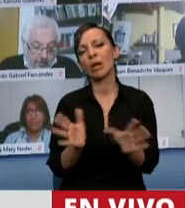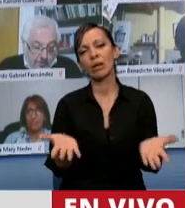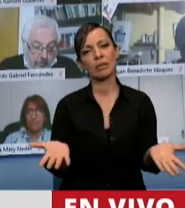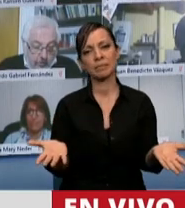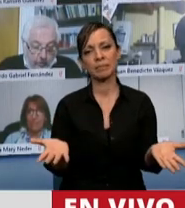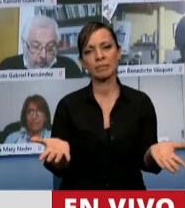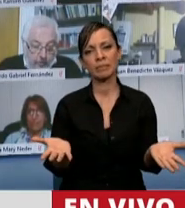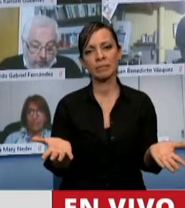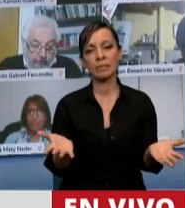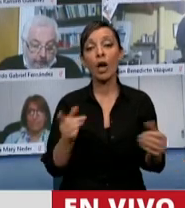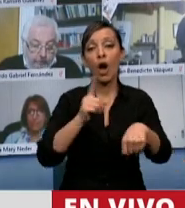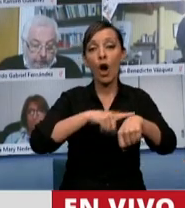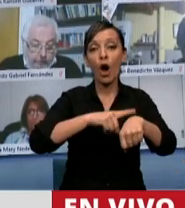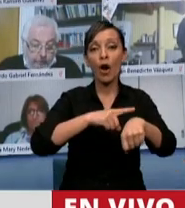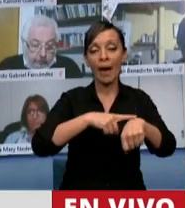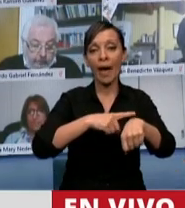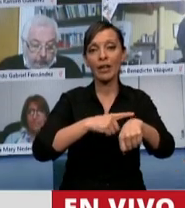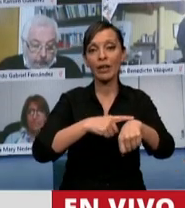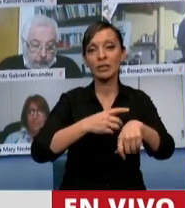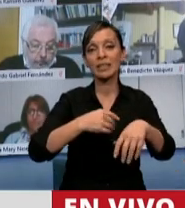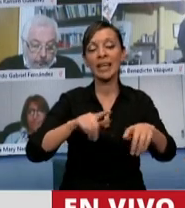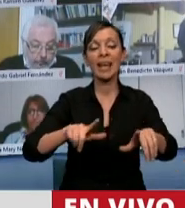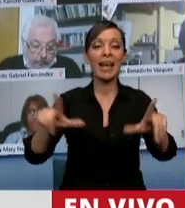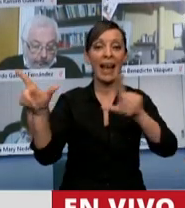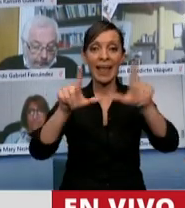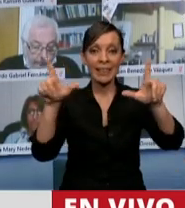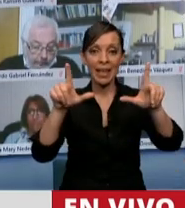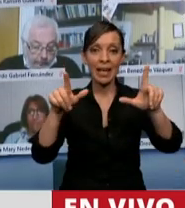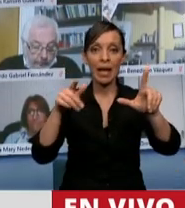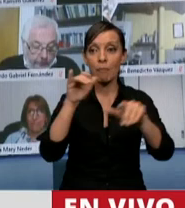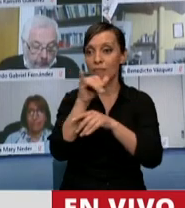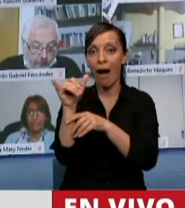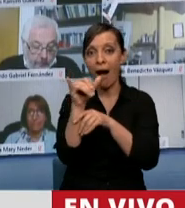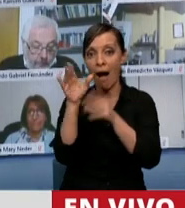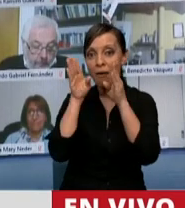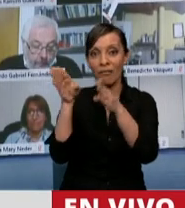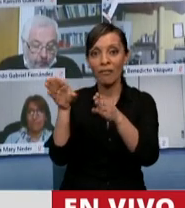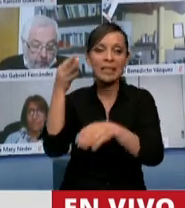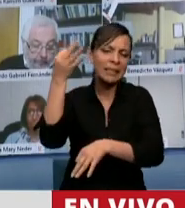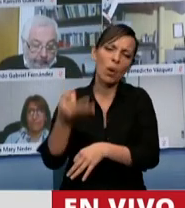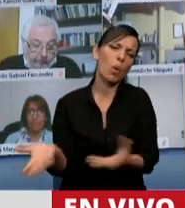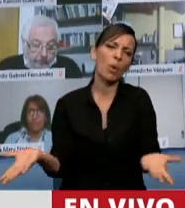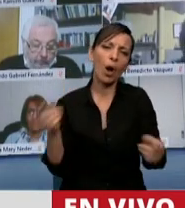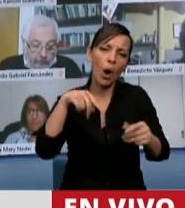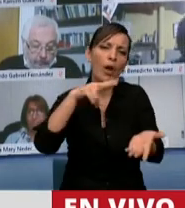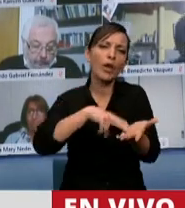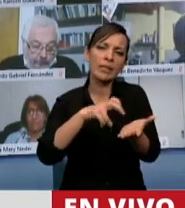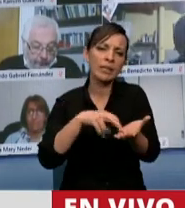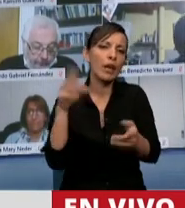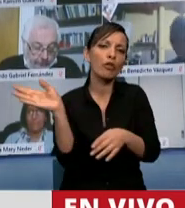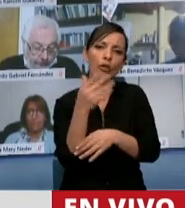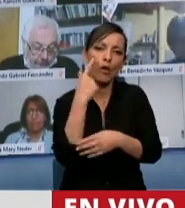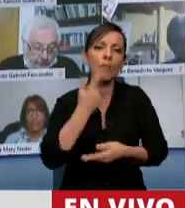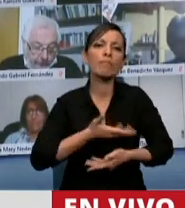ganaron los horarios centrales de la tv seguramente todos los noticieros reflejaron las palabras